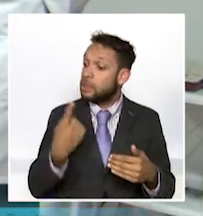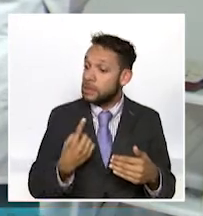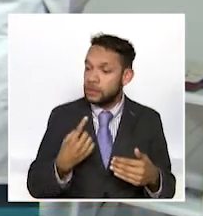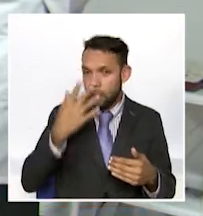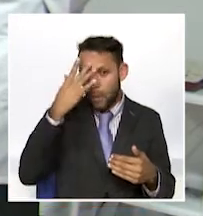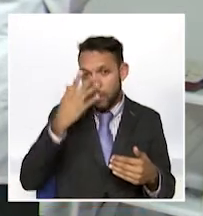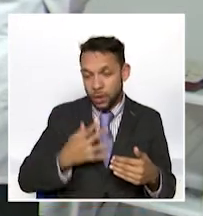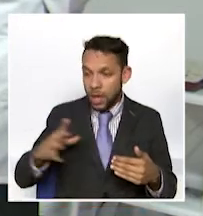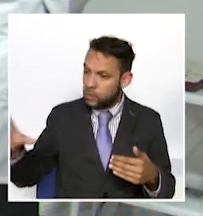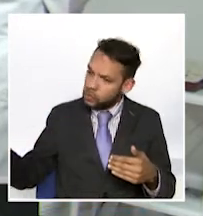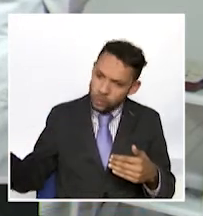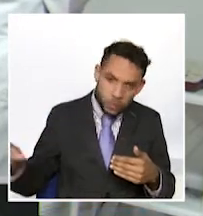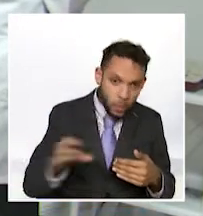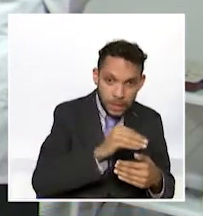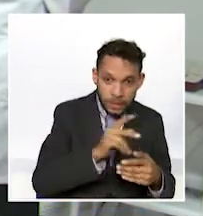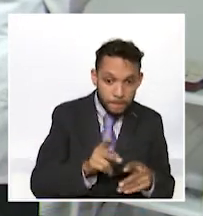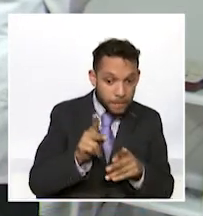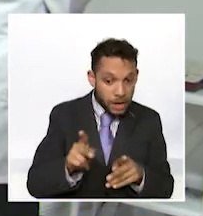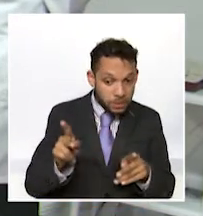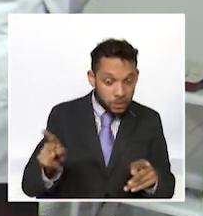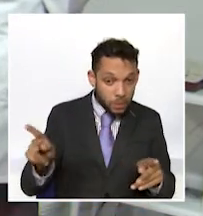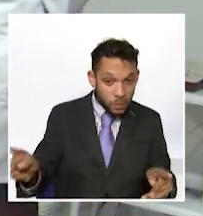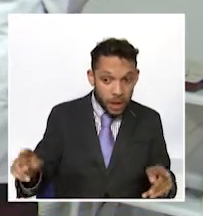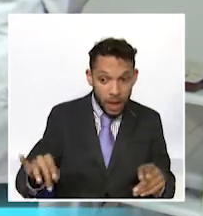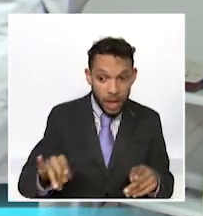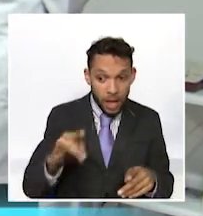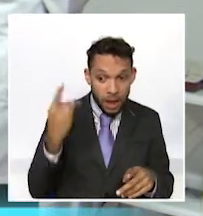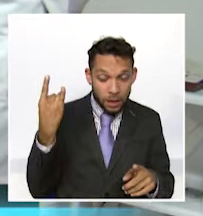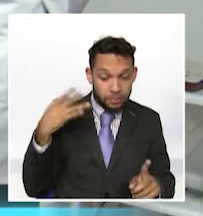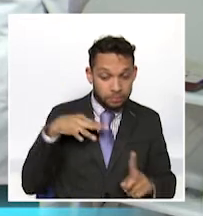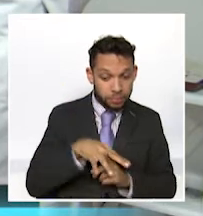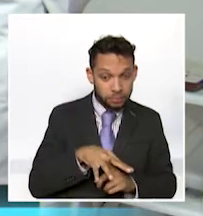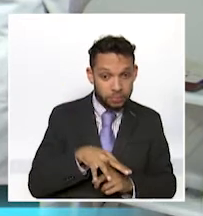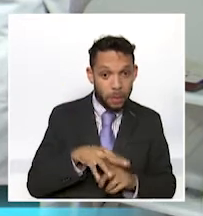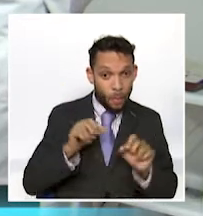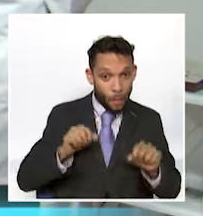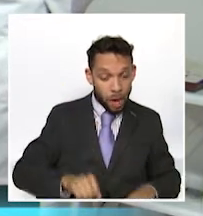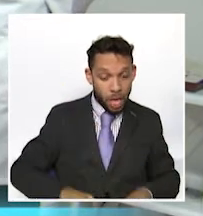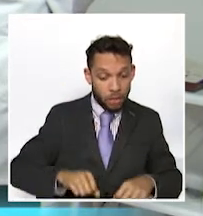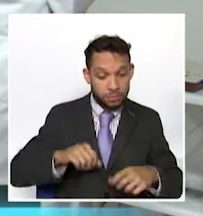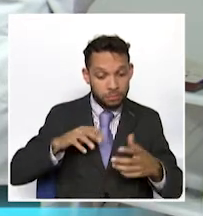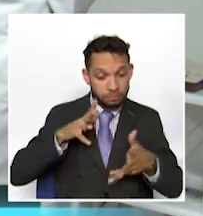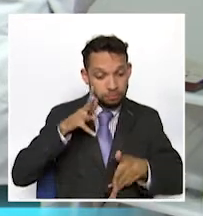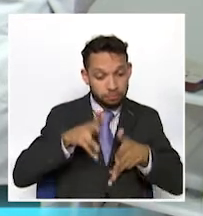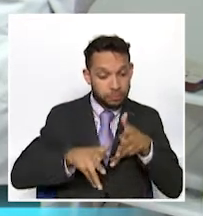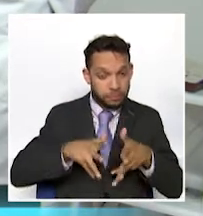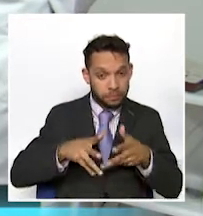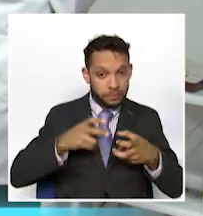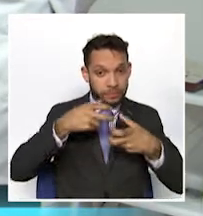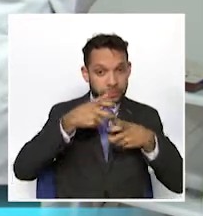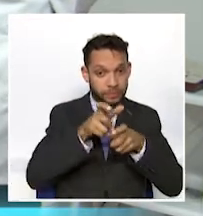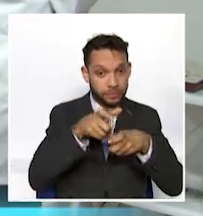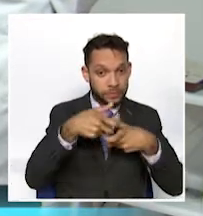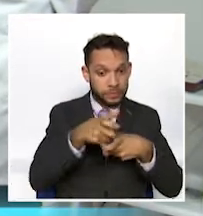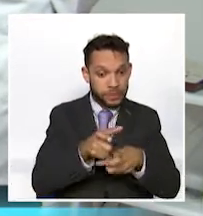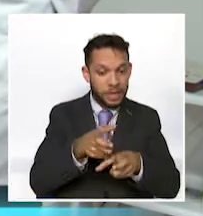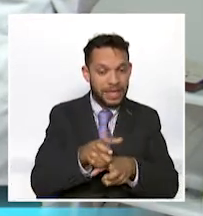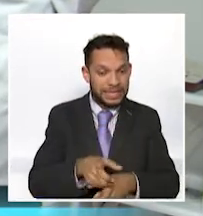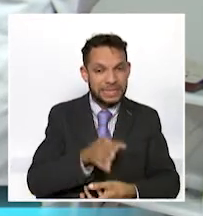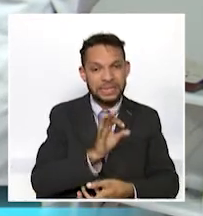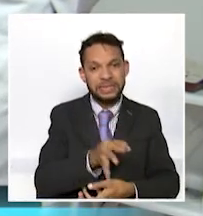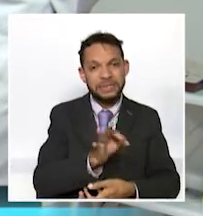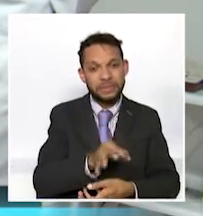no todas las personas que tengan una escoliosis podrán ser tratadas, ¿verdad? Con quiropraxia. Tendrán que haber siempre